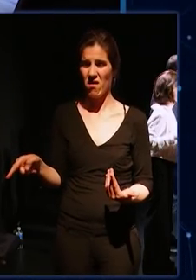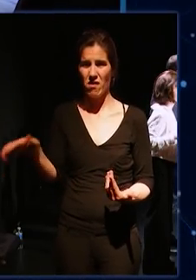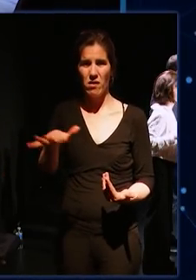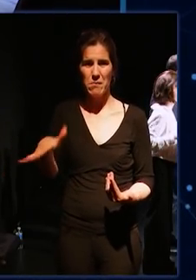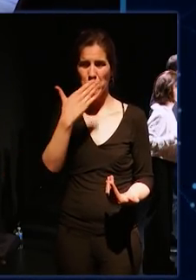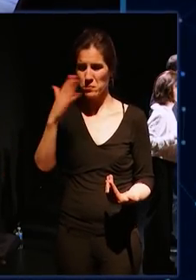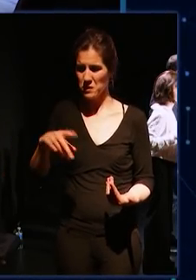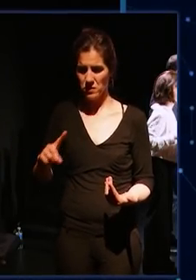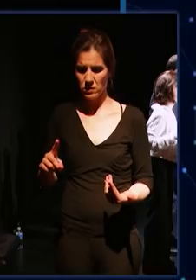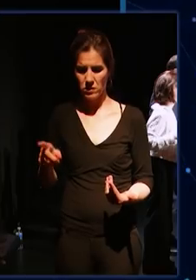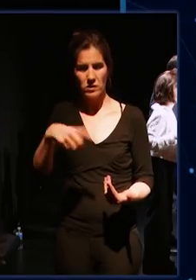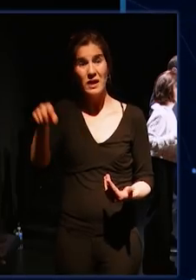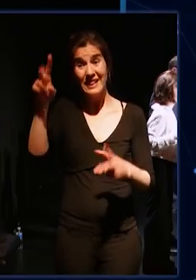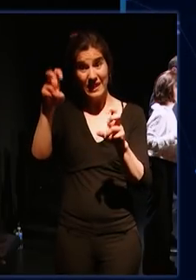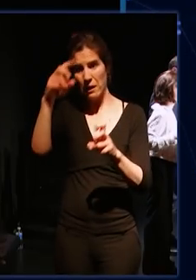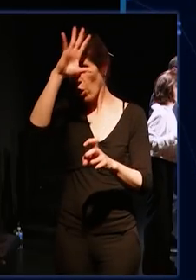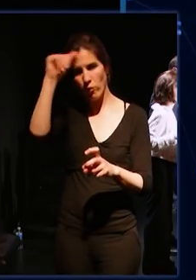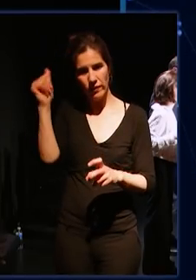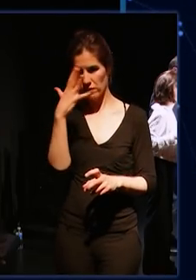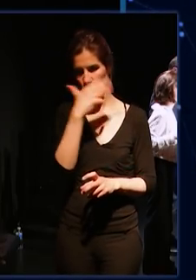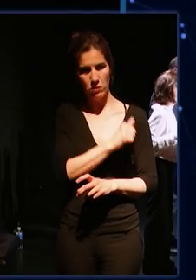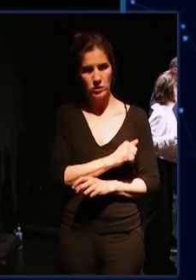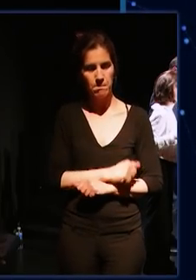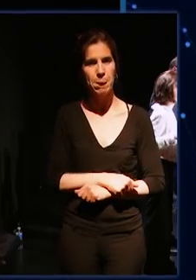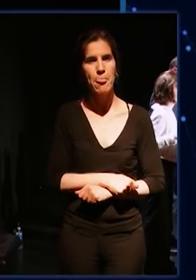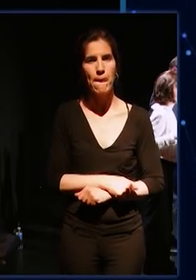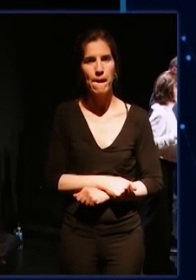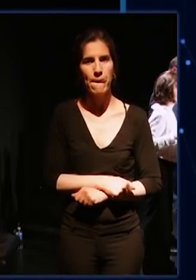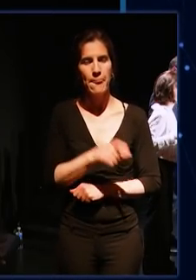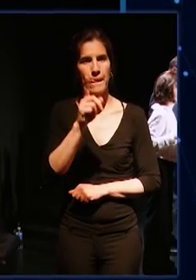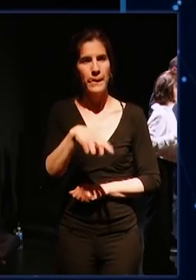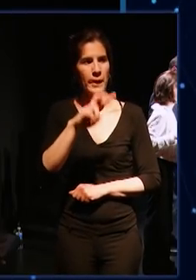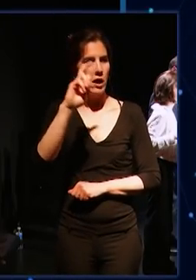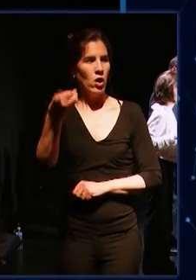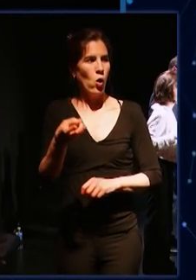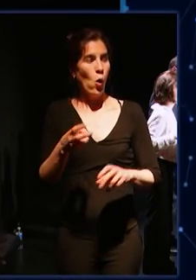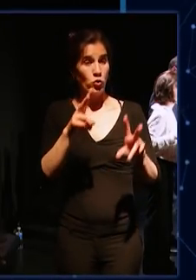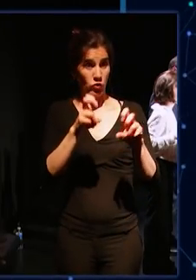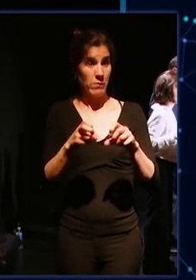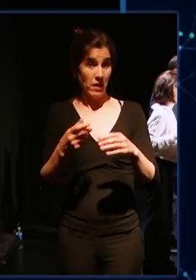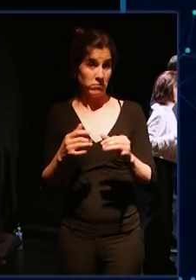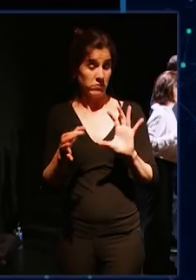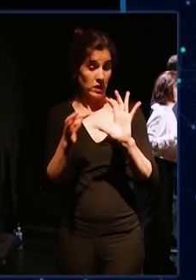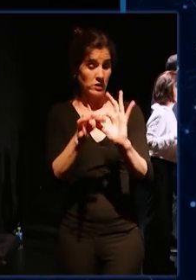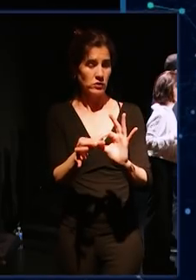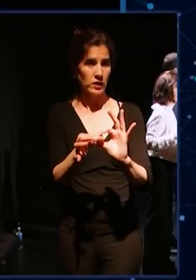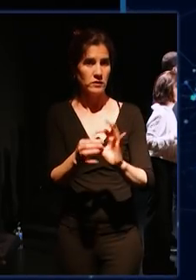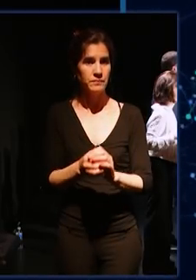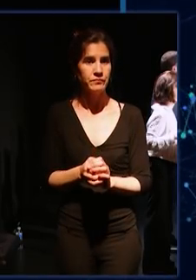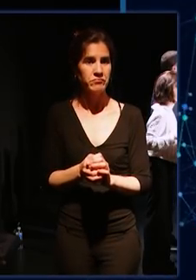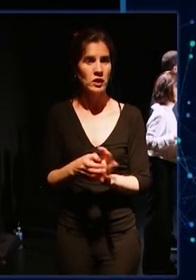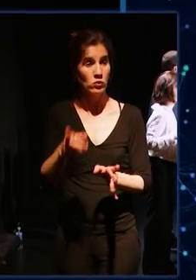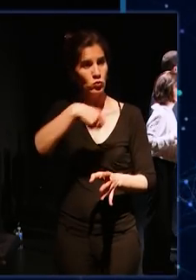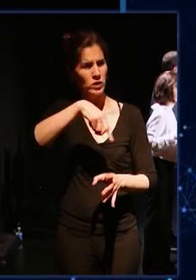No es un tema del que nos podamos olvidar. Y hay una cuestión asociada. Y es que, a nuestro juicio,